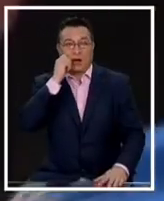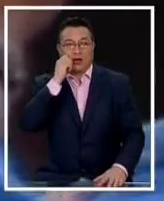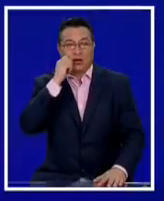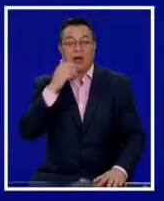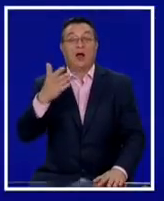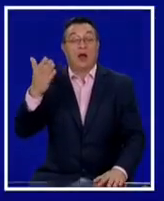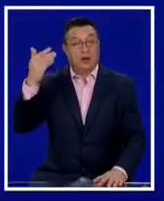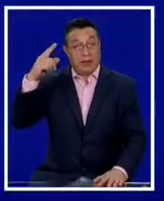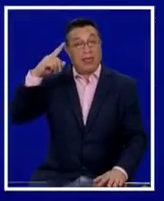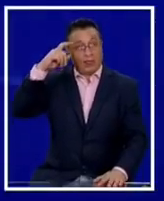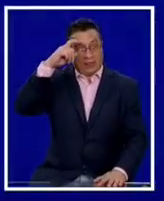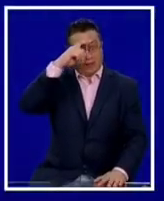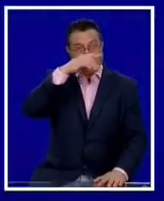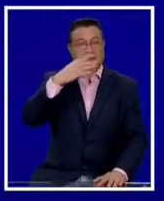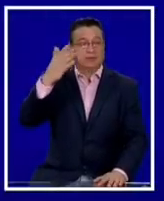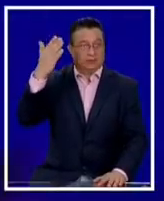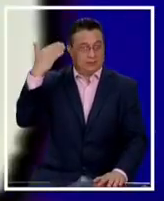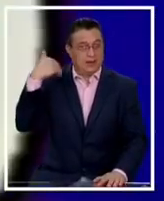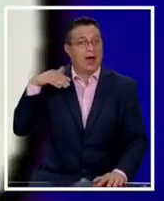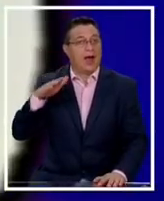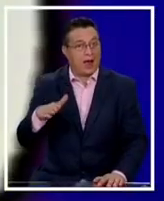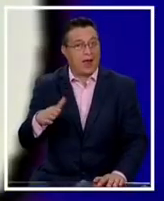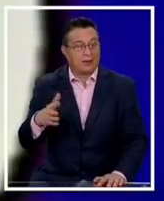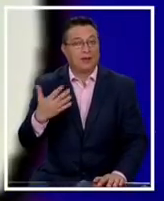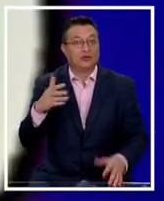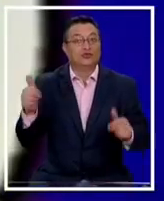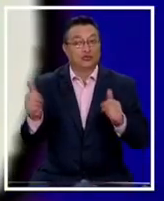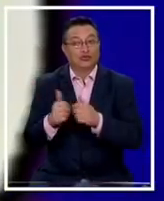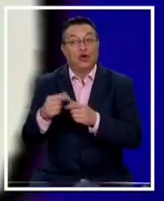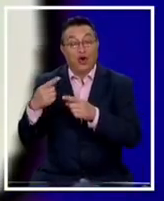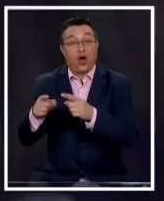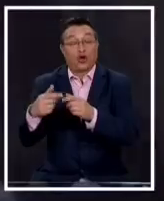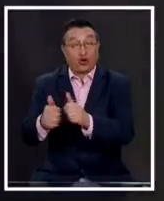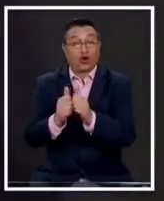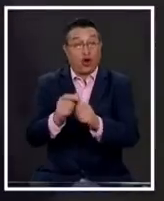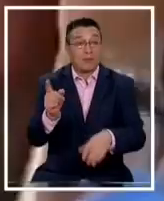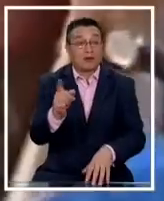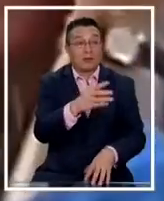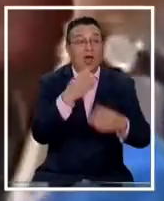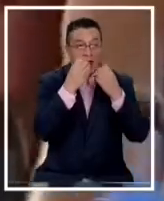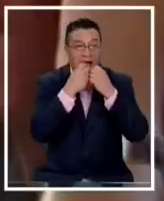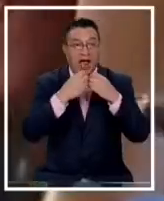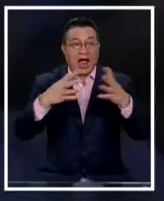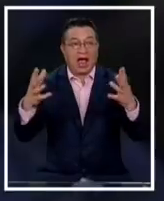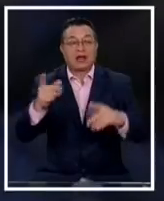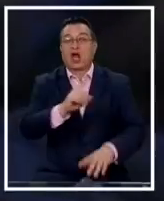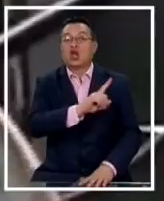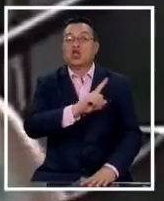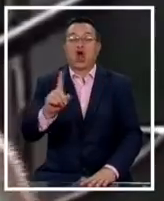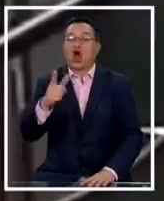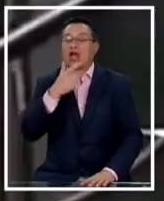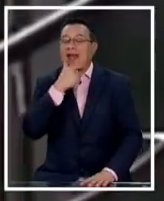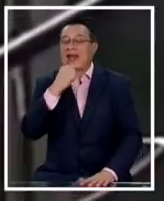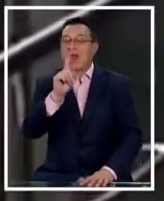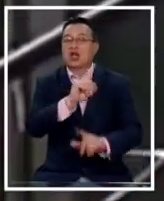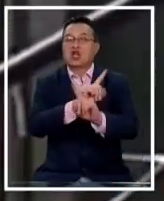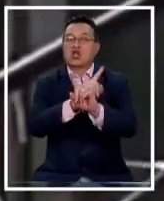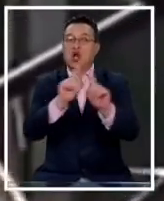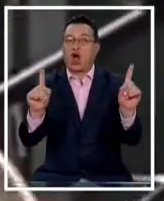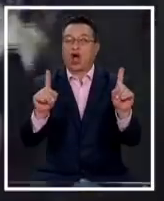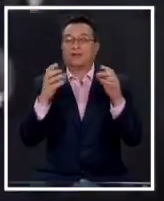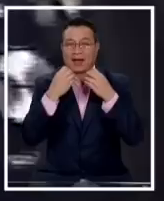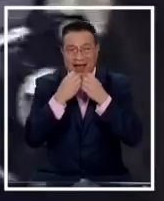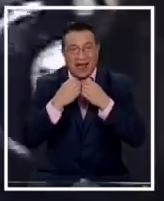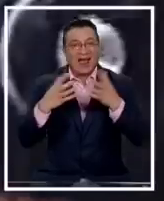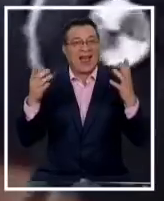tiempos particularmente difíciles para hacerlo. Esos donde junto a otras compañeras entonaría el No lo queremos, no. Otro himno